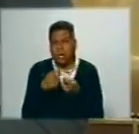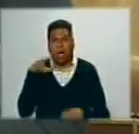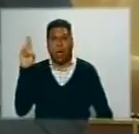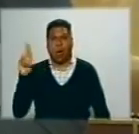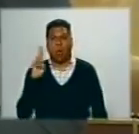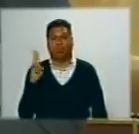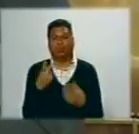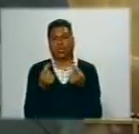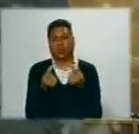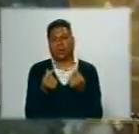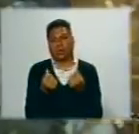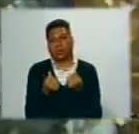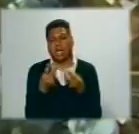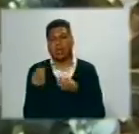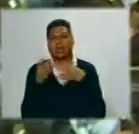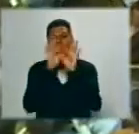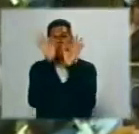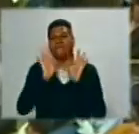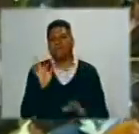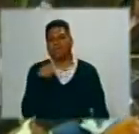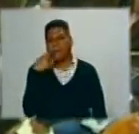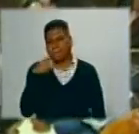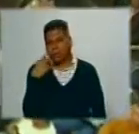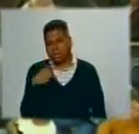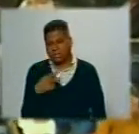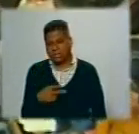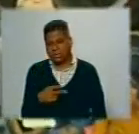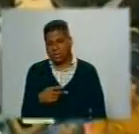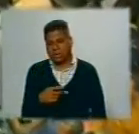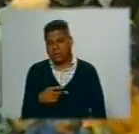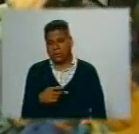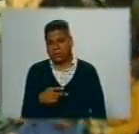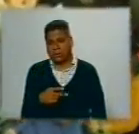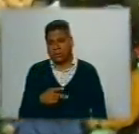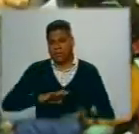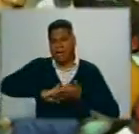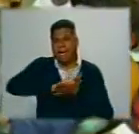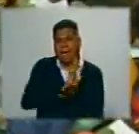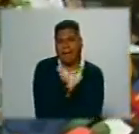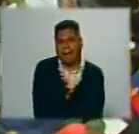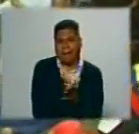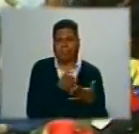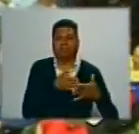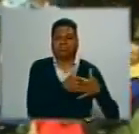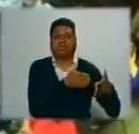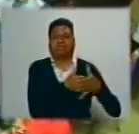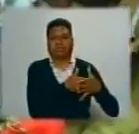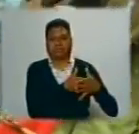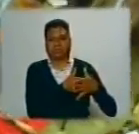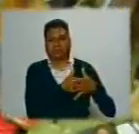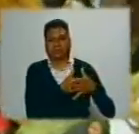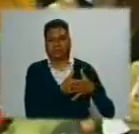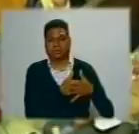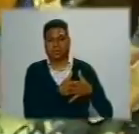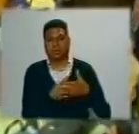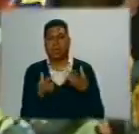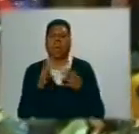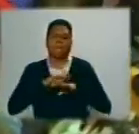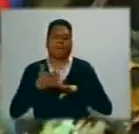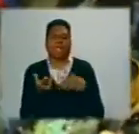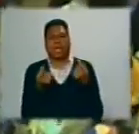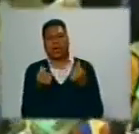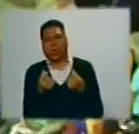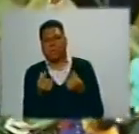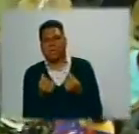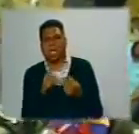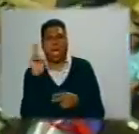la economía como un arma política para hacer daño, porque la economía se utiliza como un arma política para